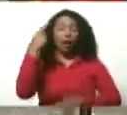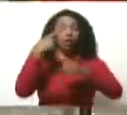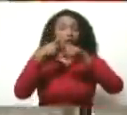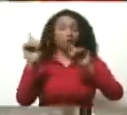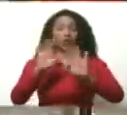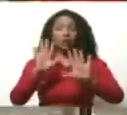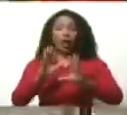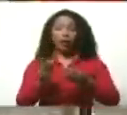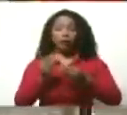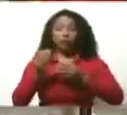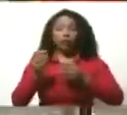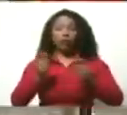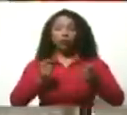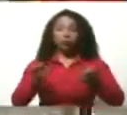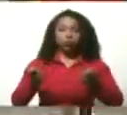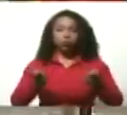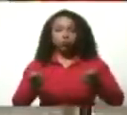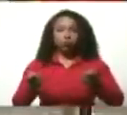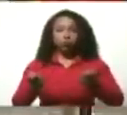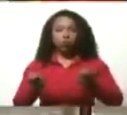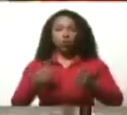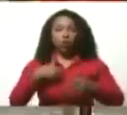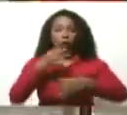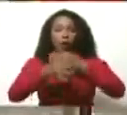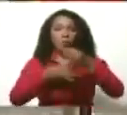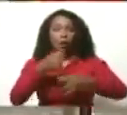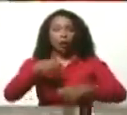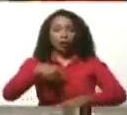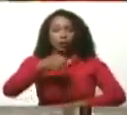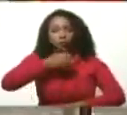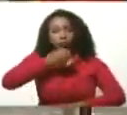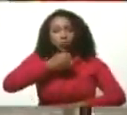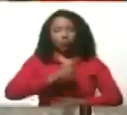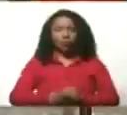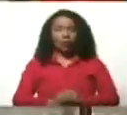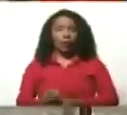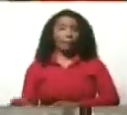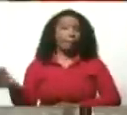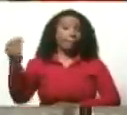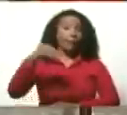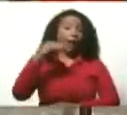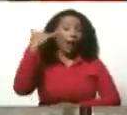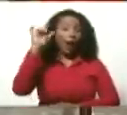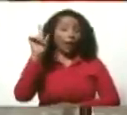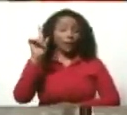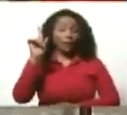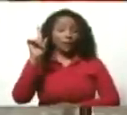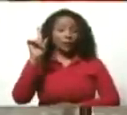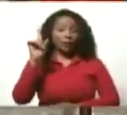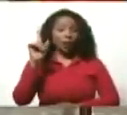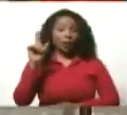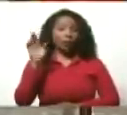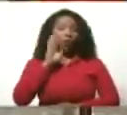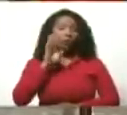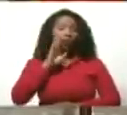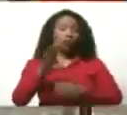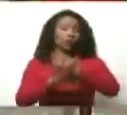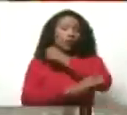están en trámites, como lo expliqué en esta rueda de prensa. Adicionalmente aparece en el caso de malversación de